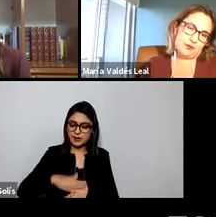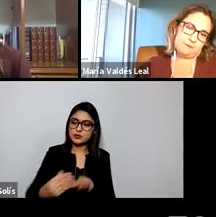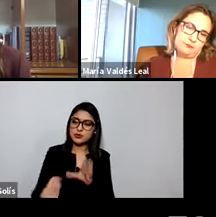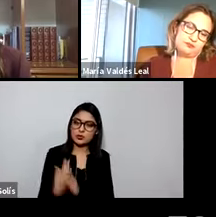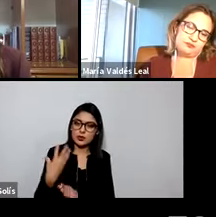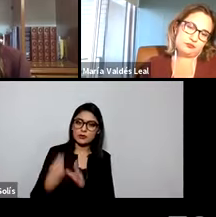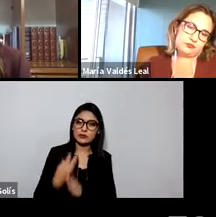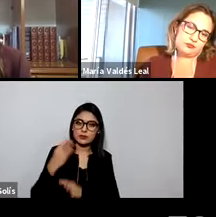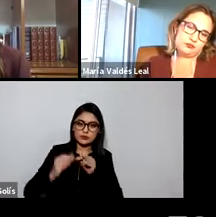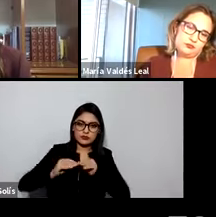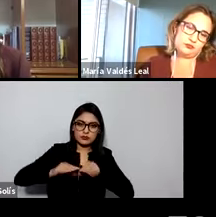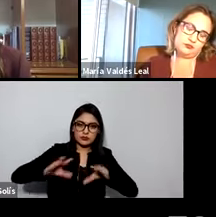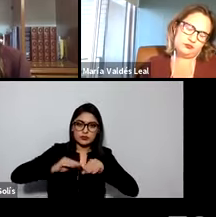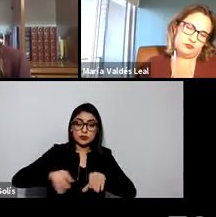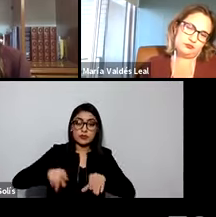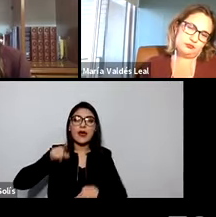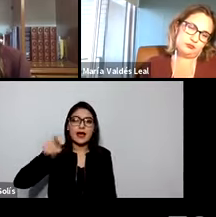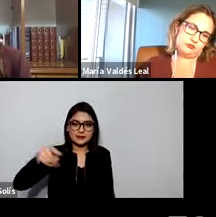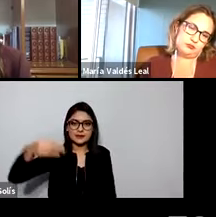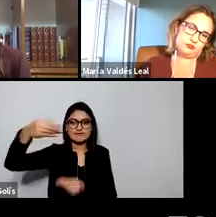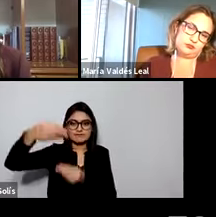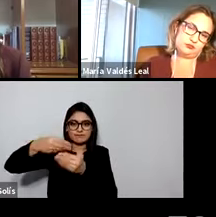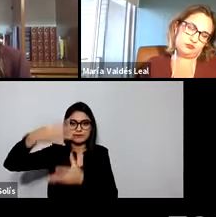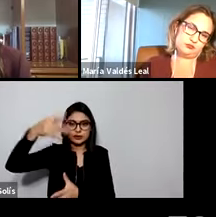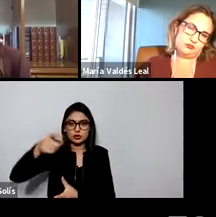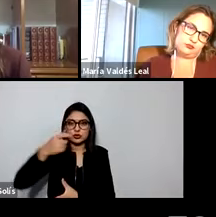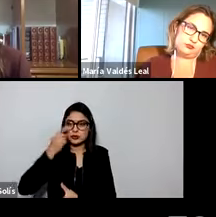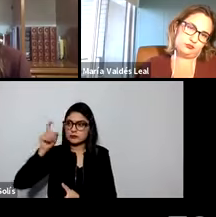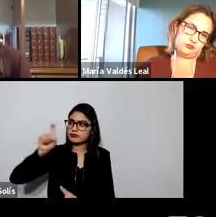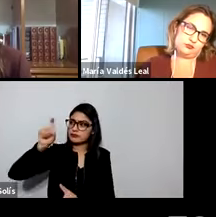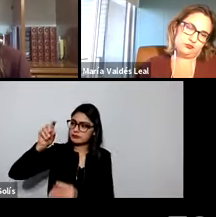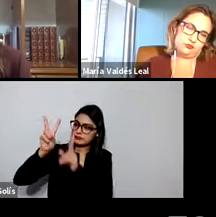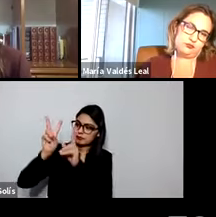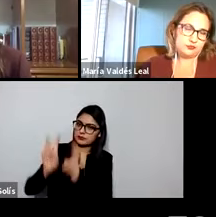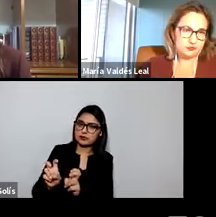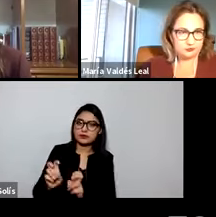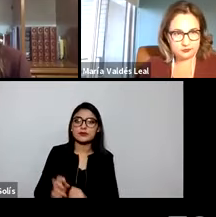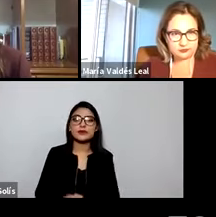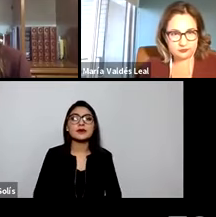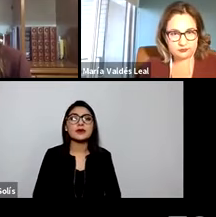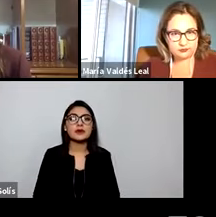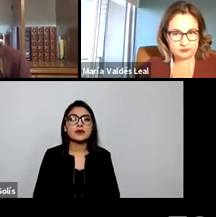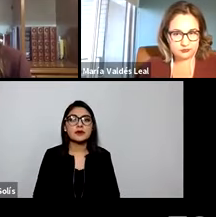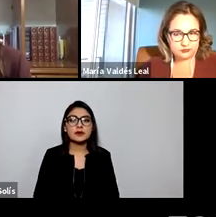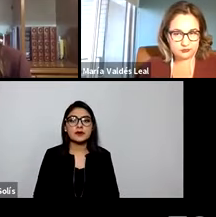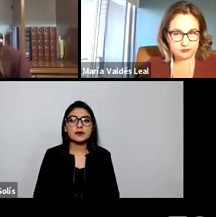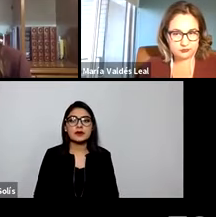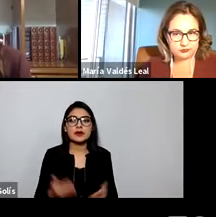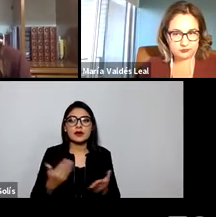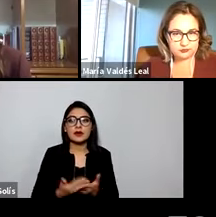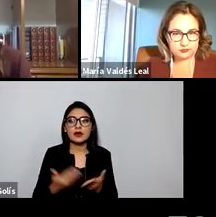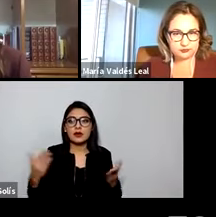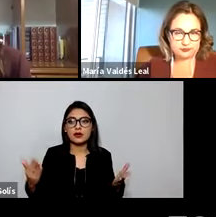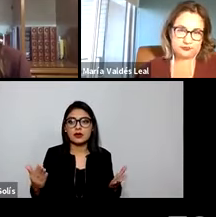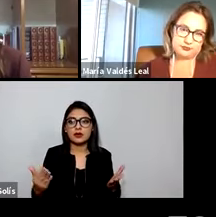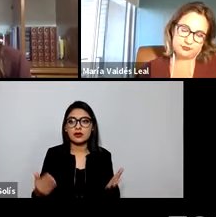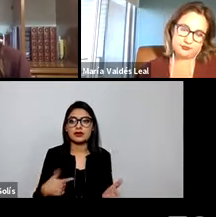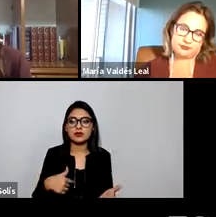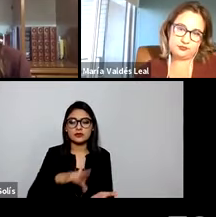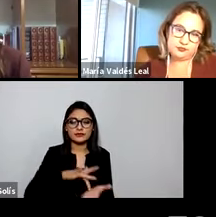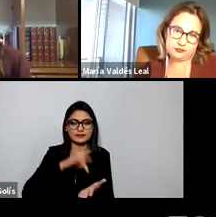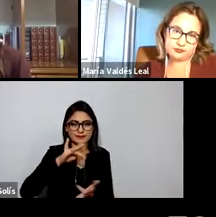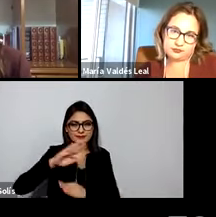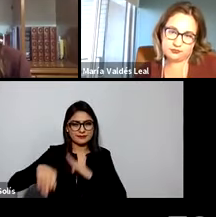estemos publicando en los siguientes meses. Y bueno, entonces agradeciéndole nuevamente a todos